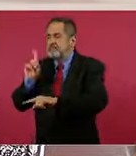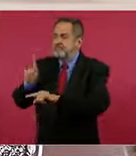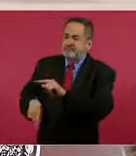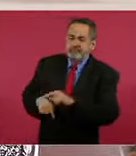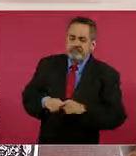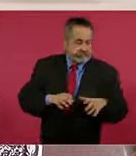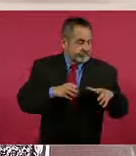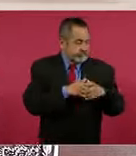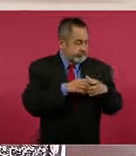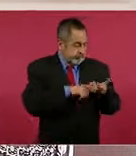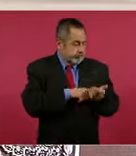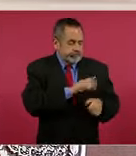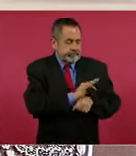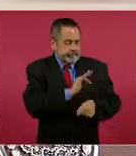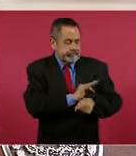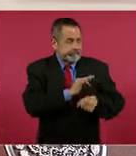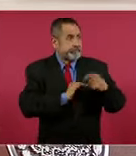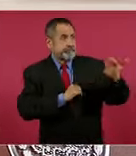defensa de intereses